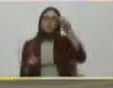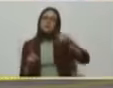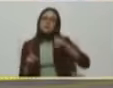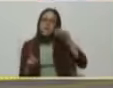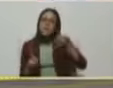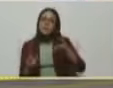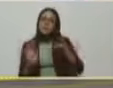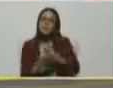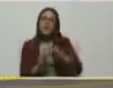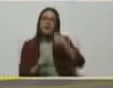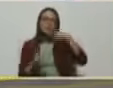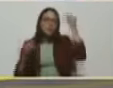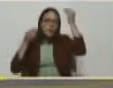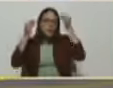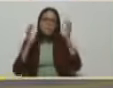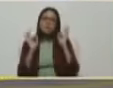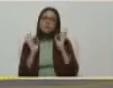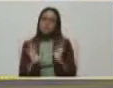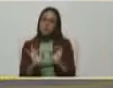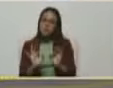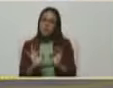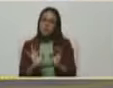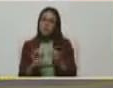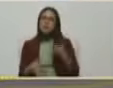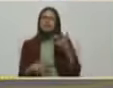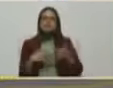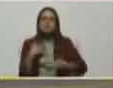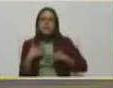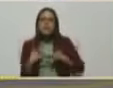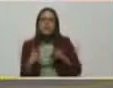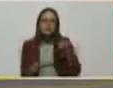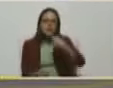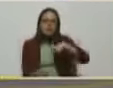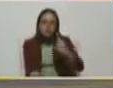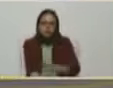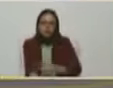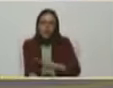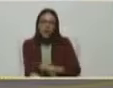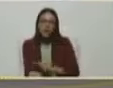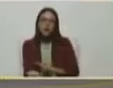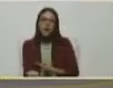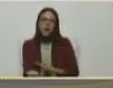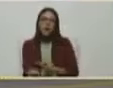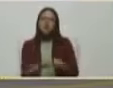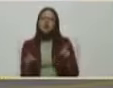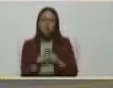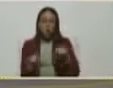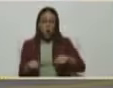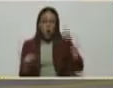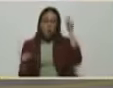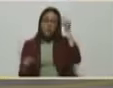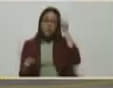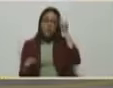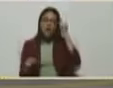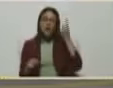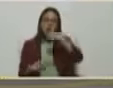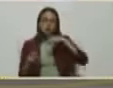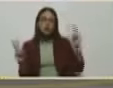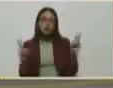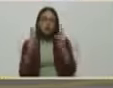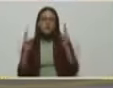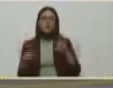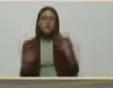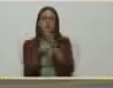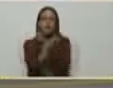la sensatez, los sentimientos de hermandad, y como el día de hoy está triunfando la